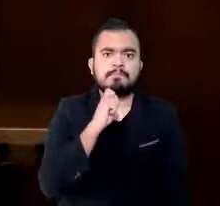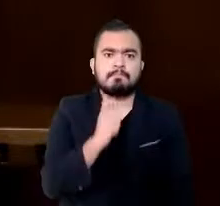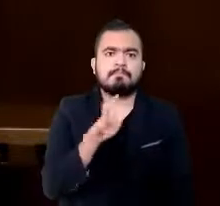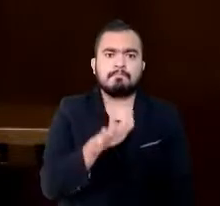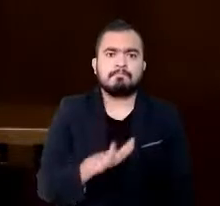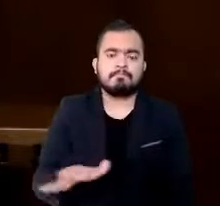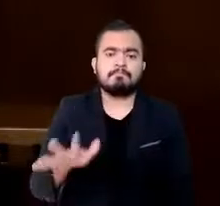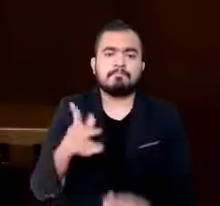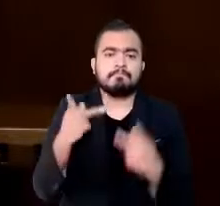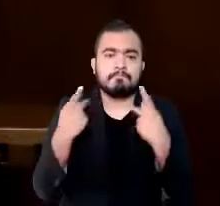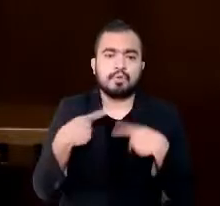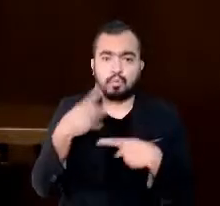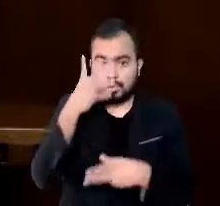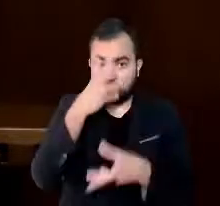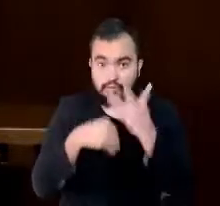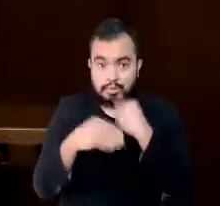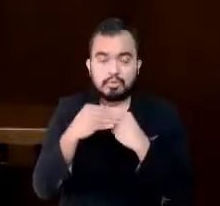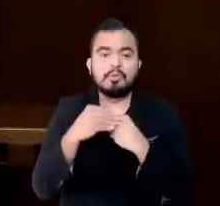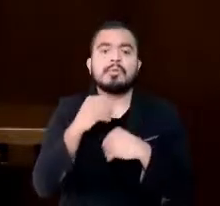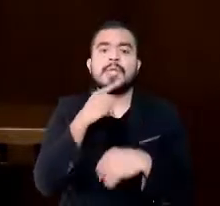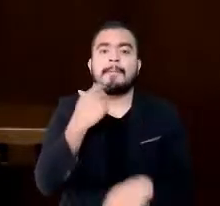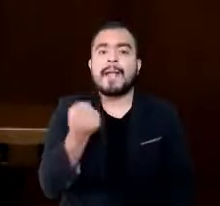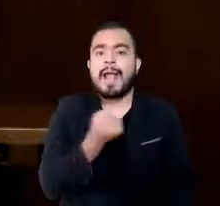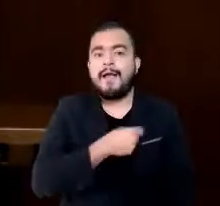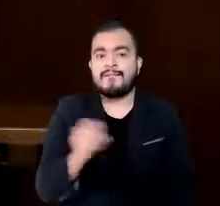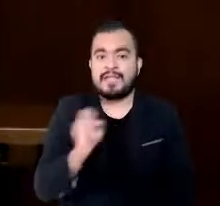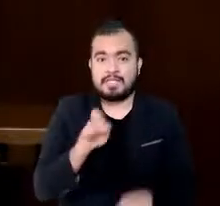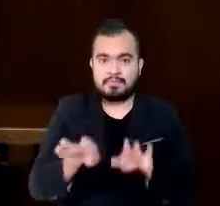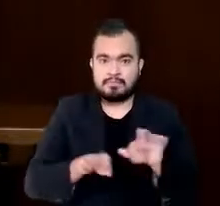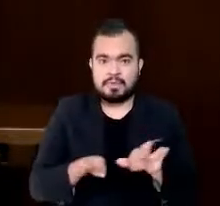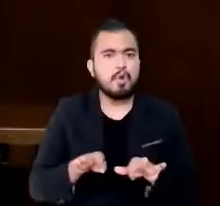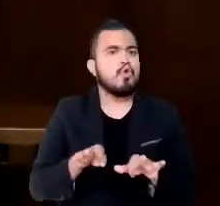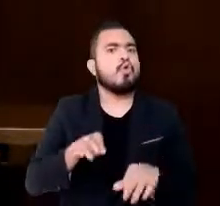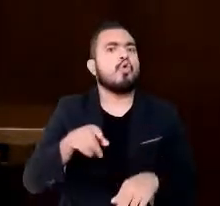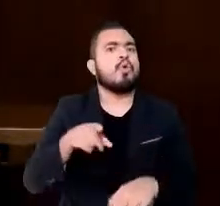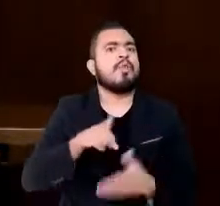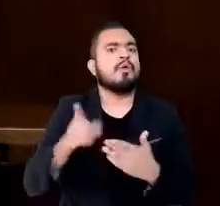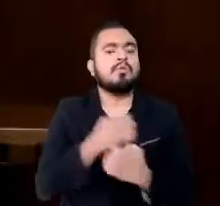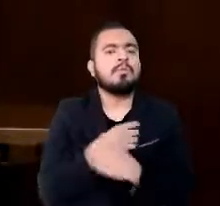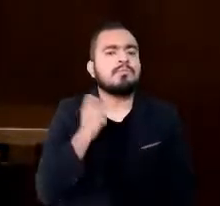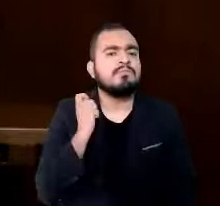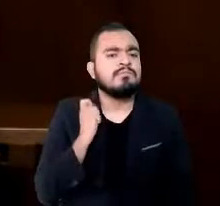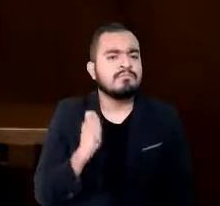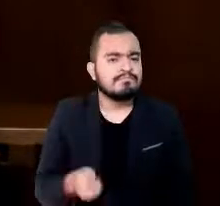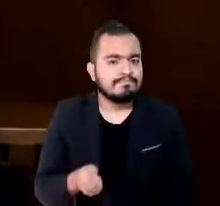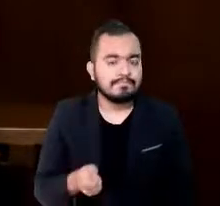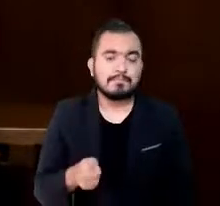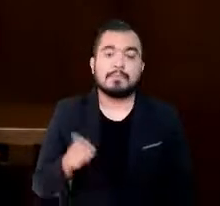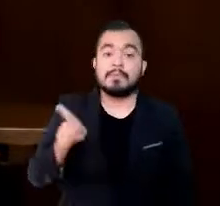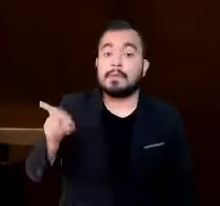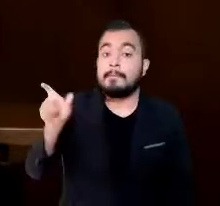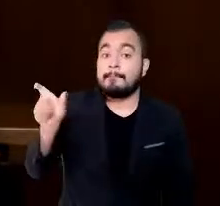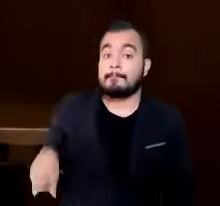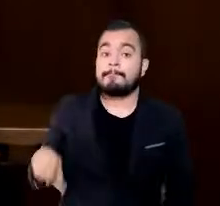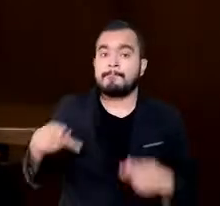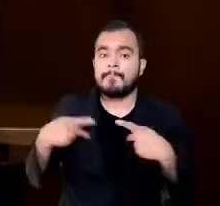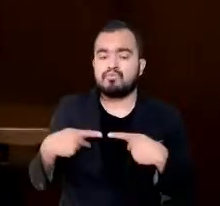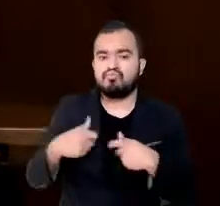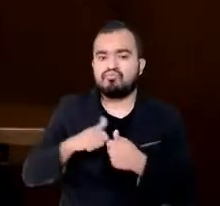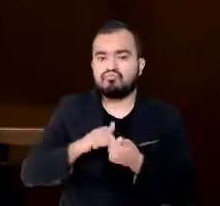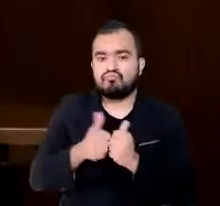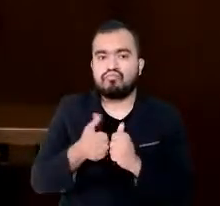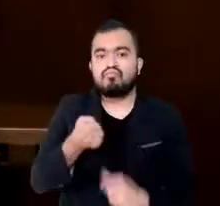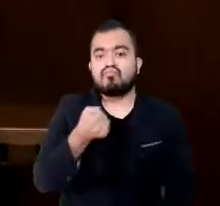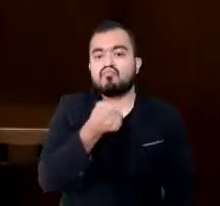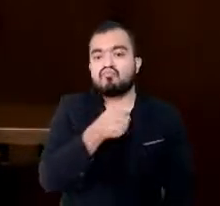de la necesidad de desarrollar habilidades para el trabajo. Es el proceso a través del cual una persona desarrolla un potencial en beneficio